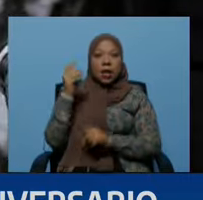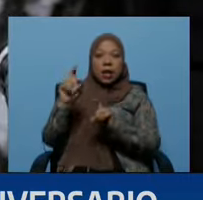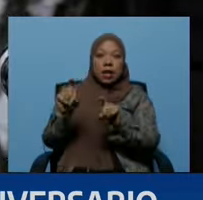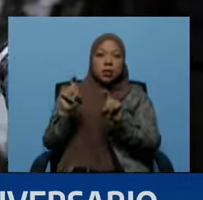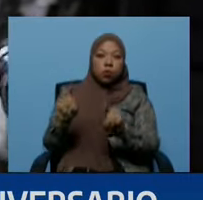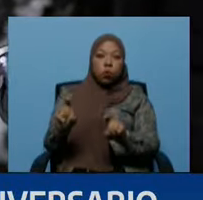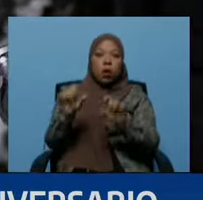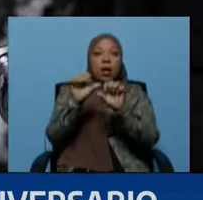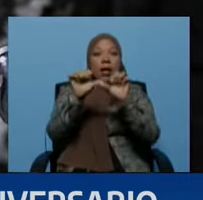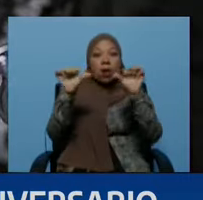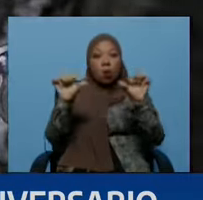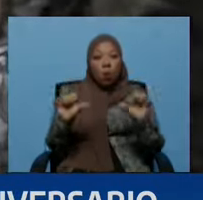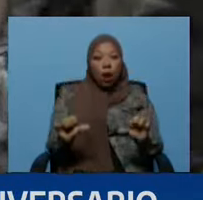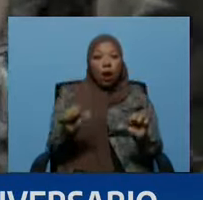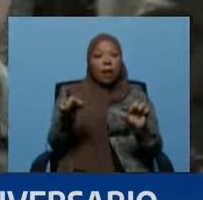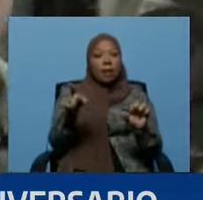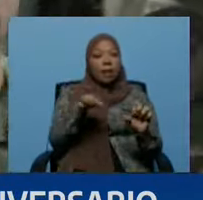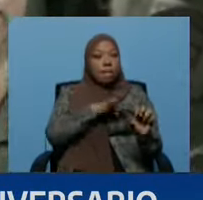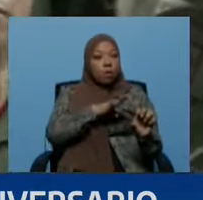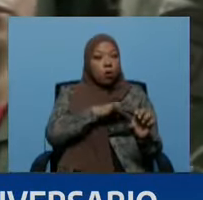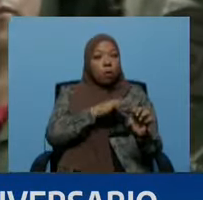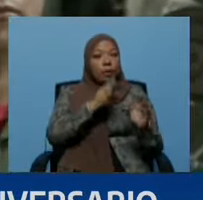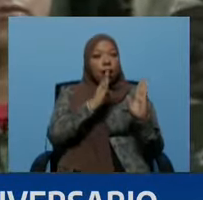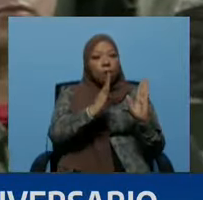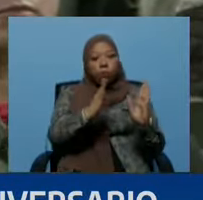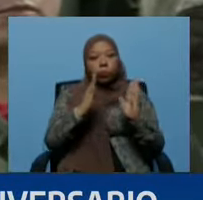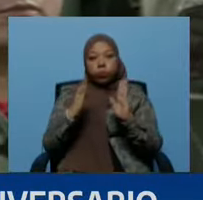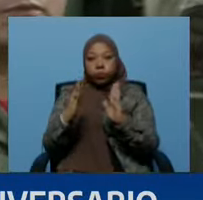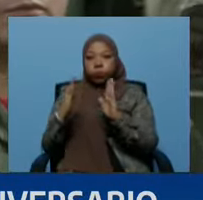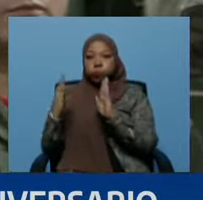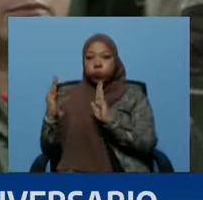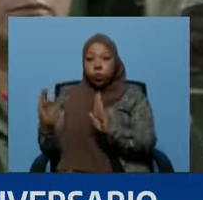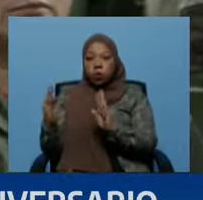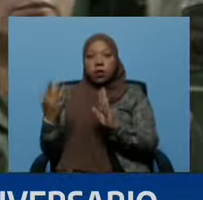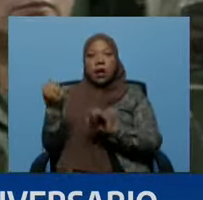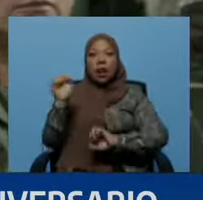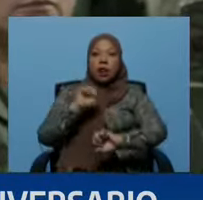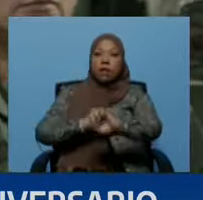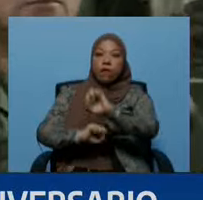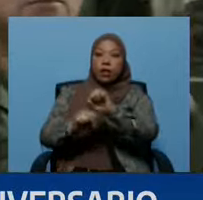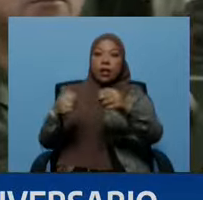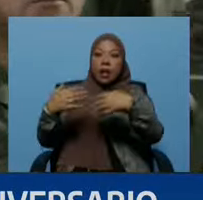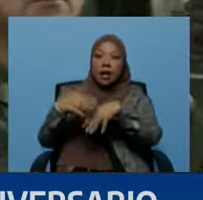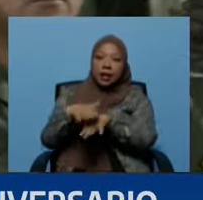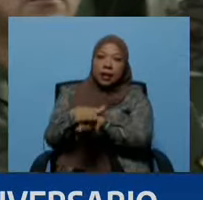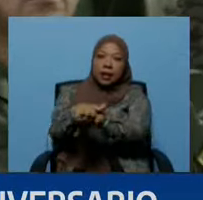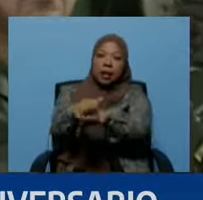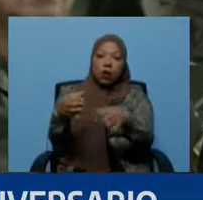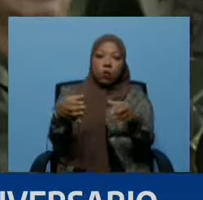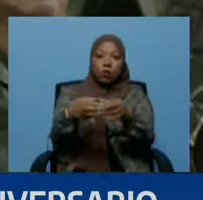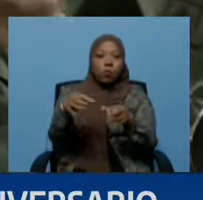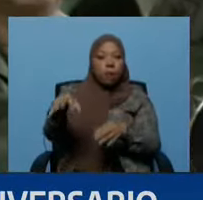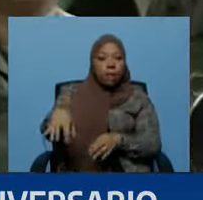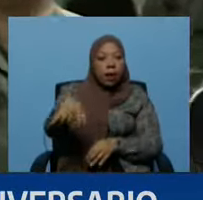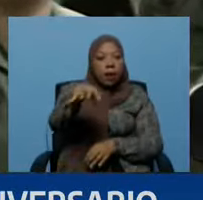una estructura organizativa propia, las regiones de defensa integral